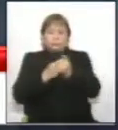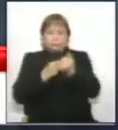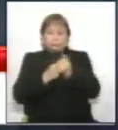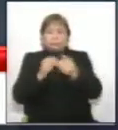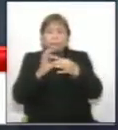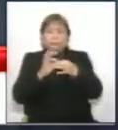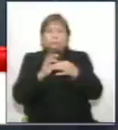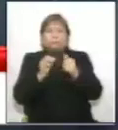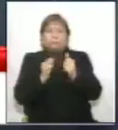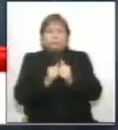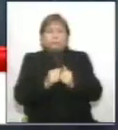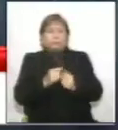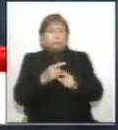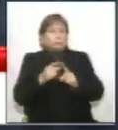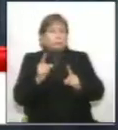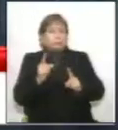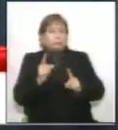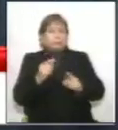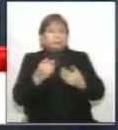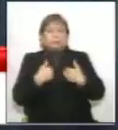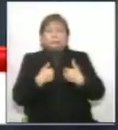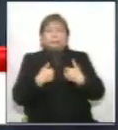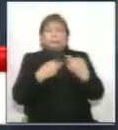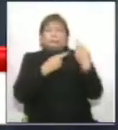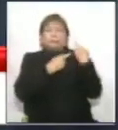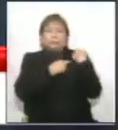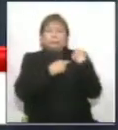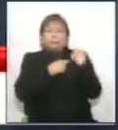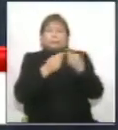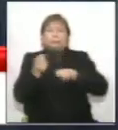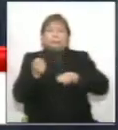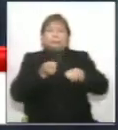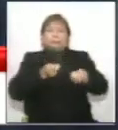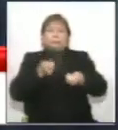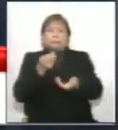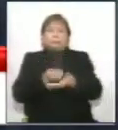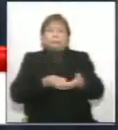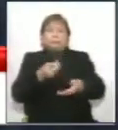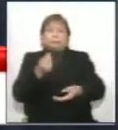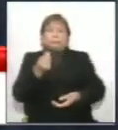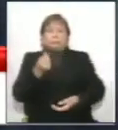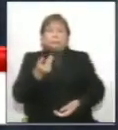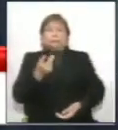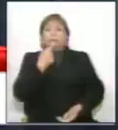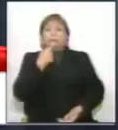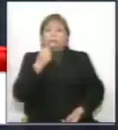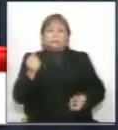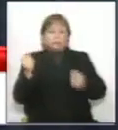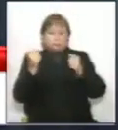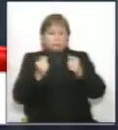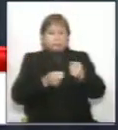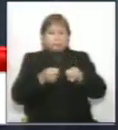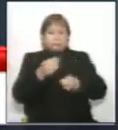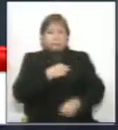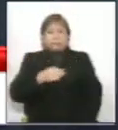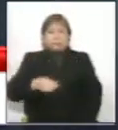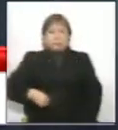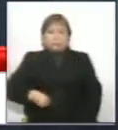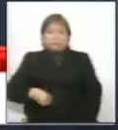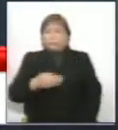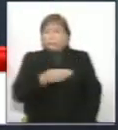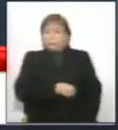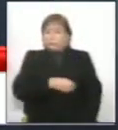ellos. Pero quien tiene la responsabilidad de la administración de los recursos es el Poder Ejecutivo. El